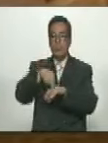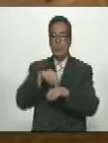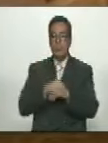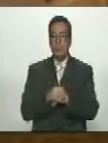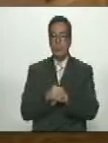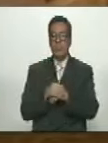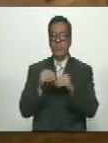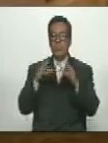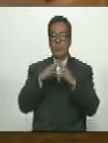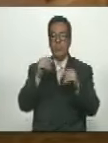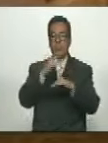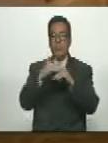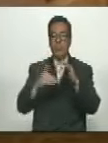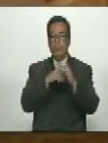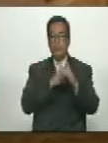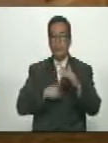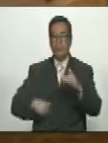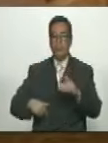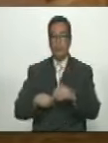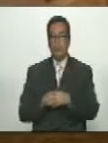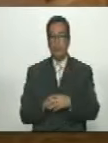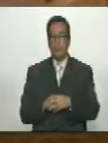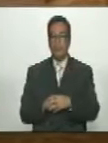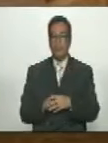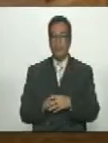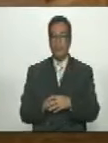Nacional Es Todo Ciudadano Vicepresidente